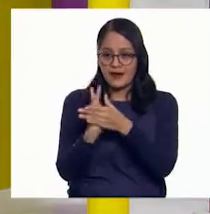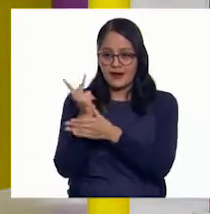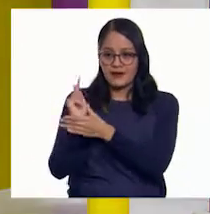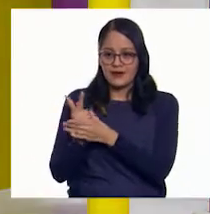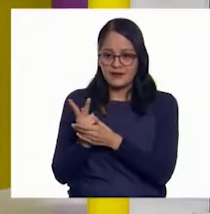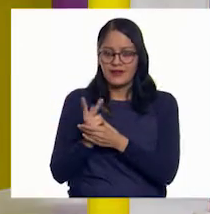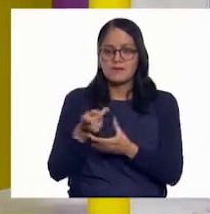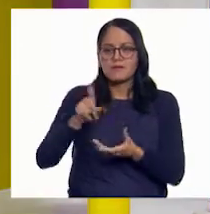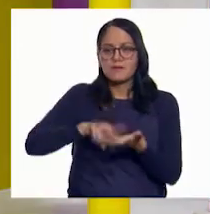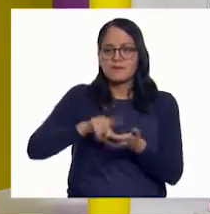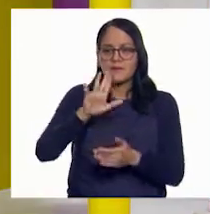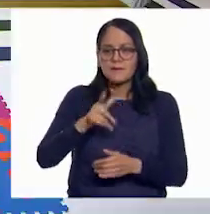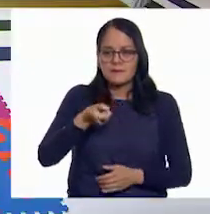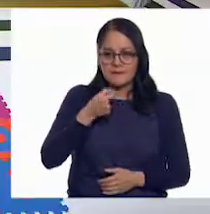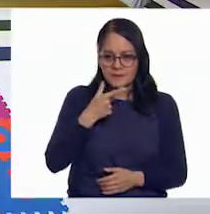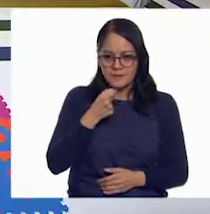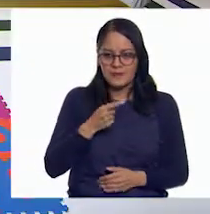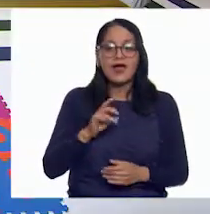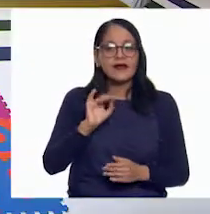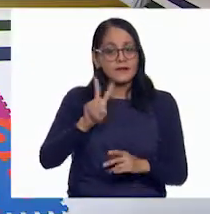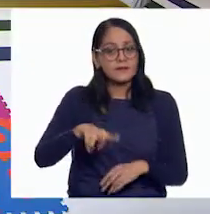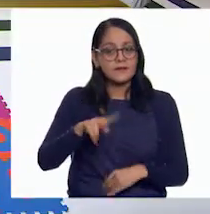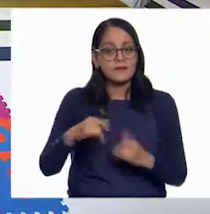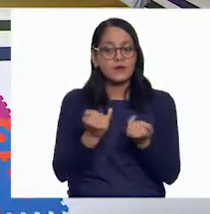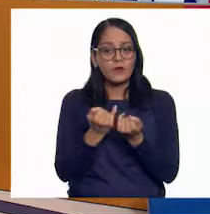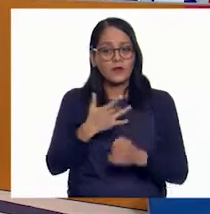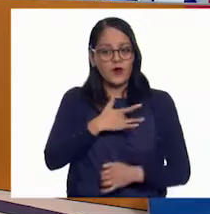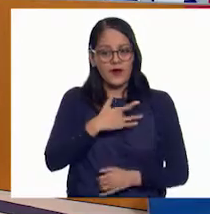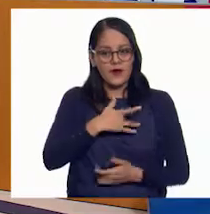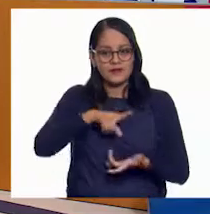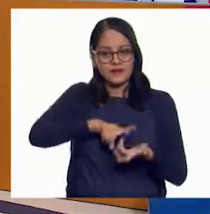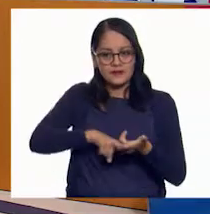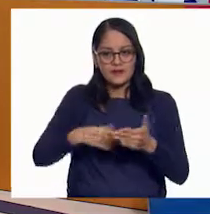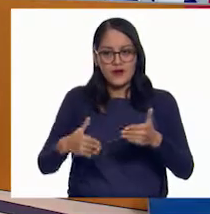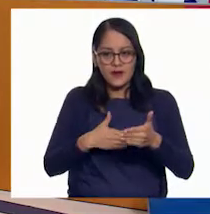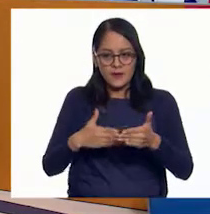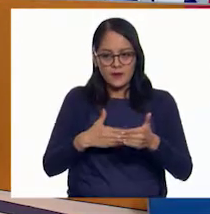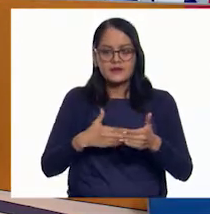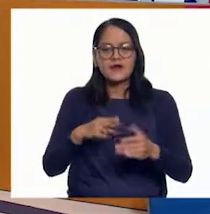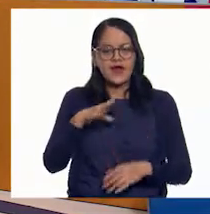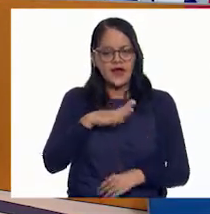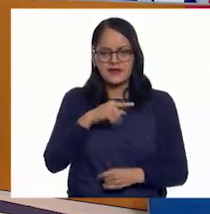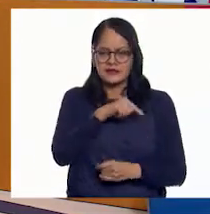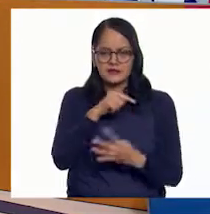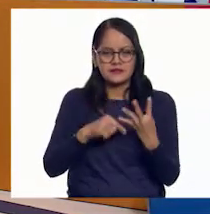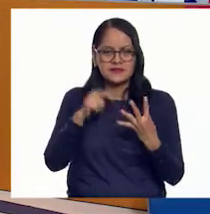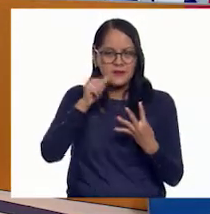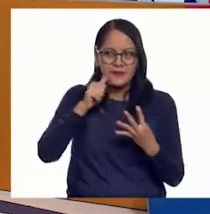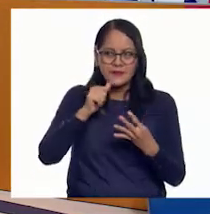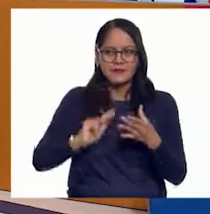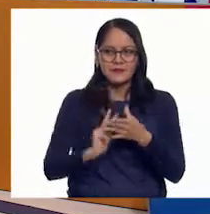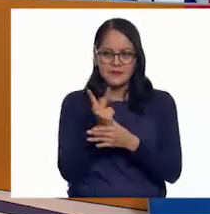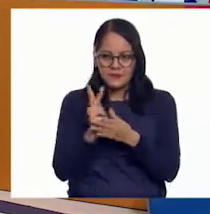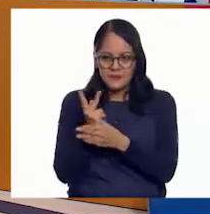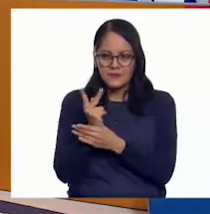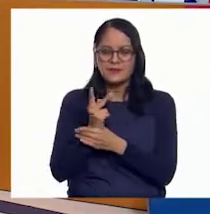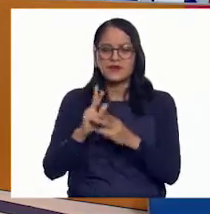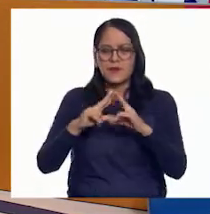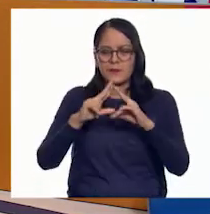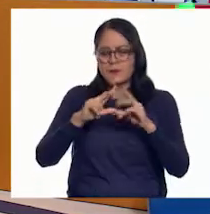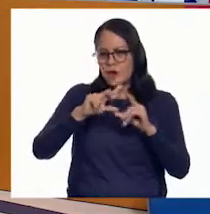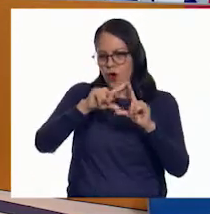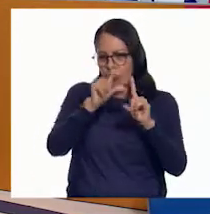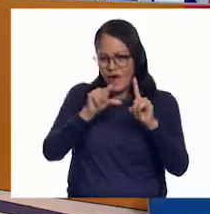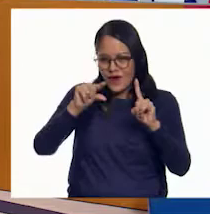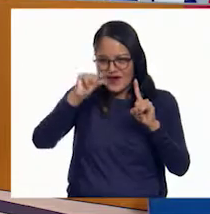verdad! Sí, ¿no? Es como el corazón del remedio casero, ¿no? Siempre necesitamos hierbitas, plantas,